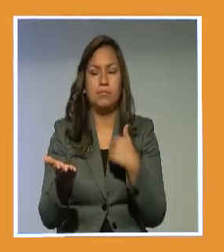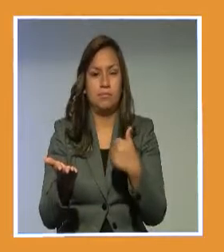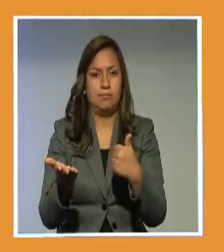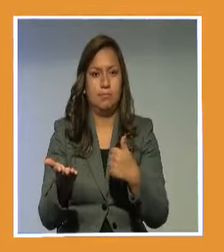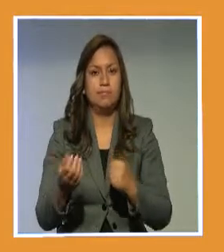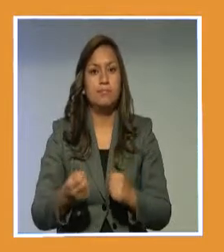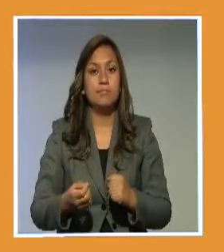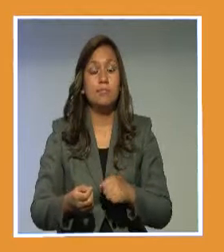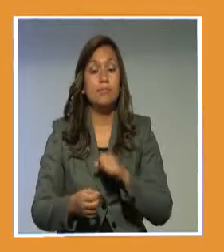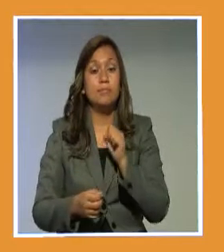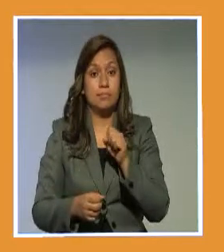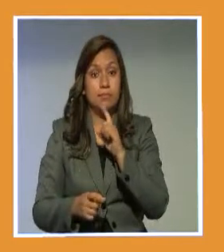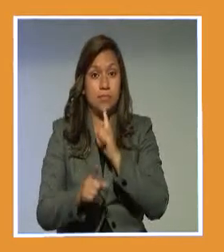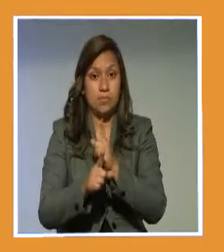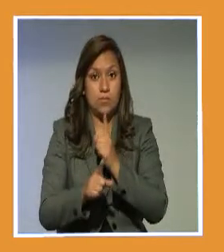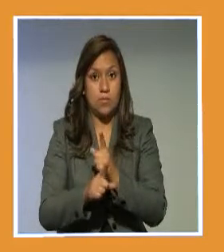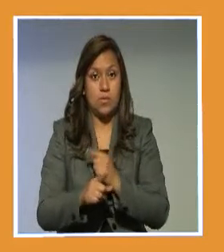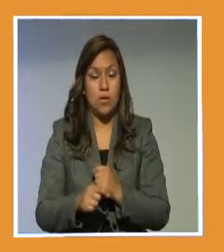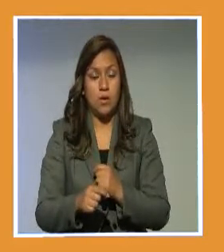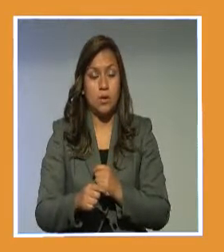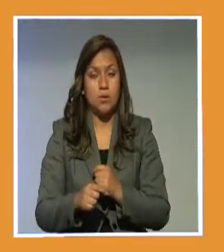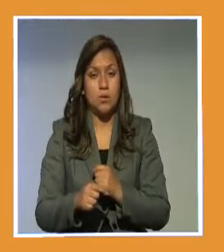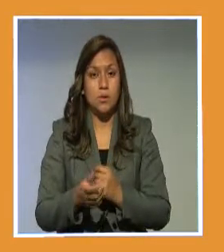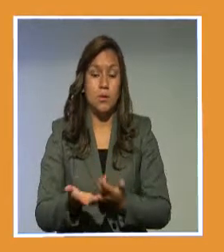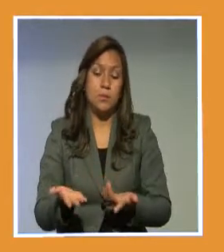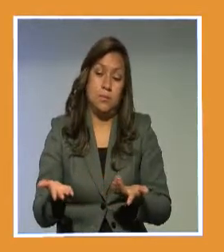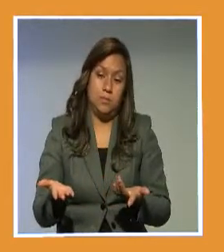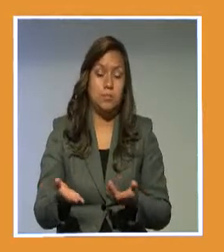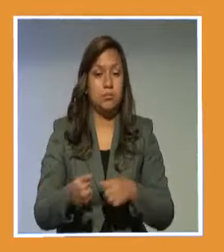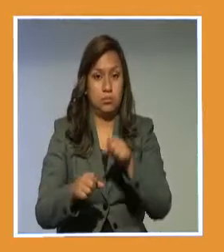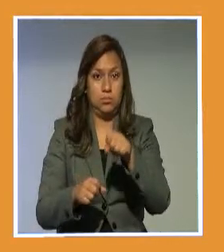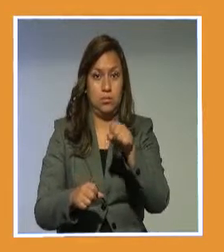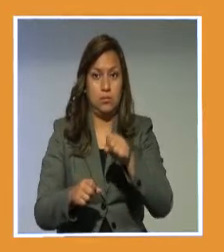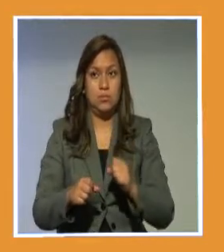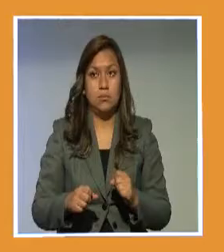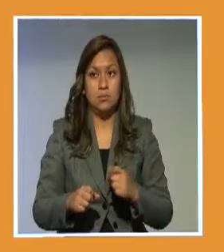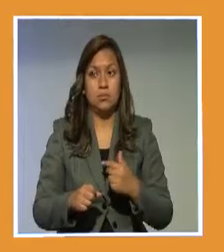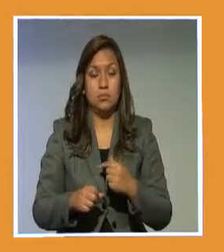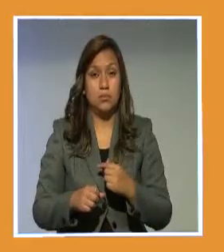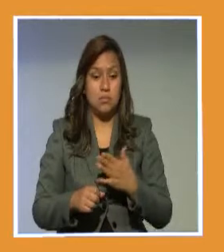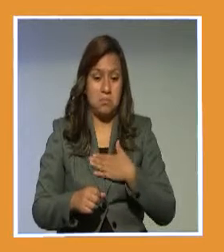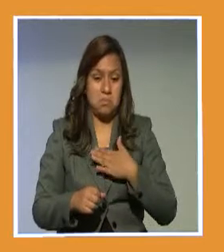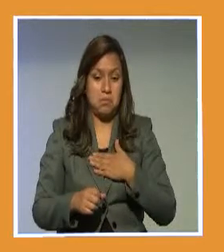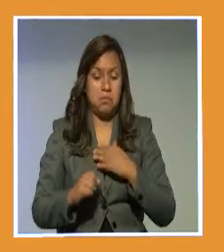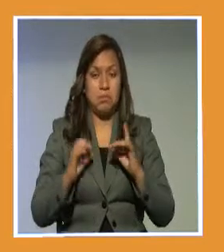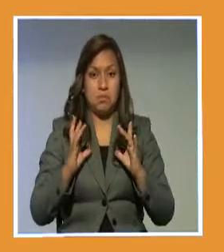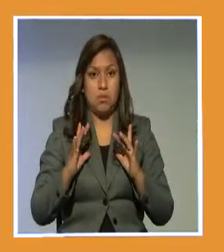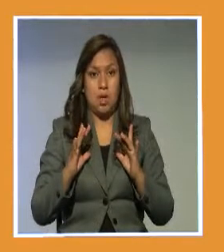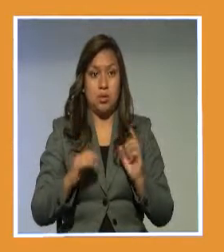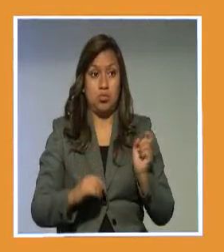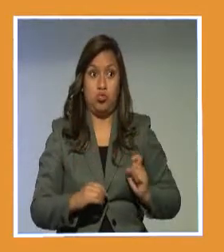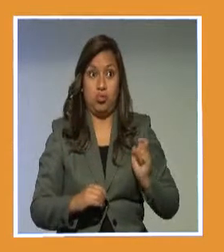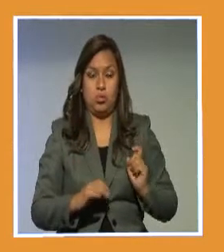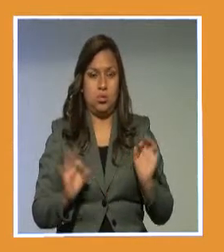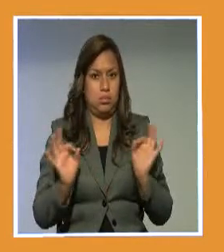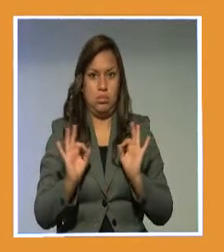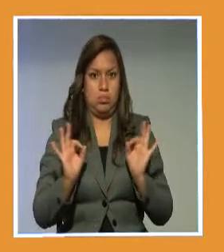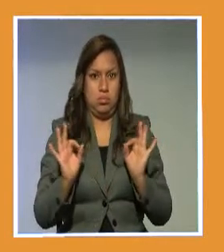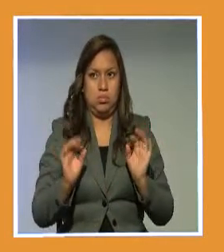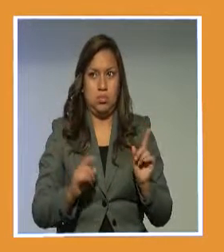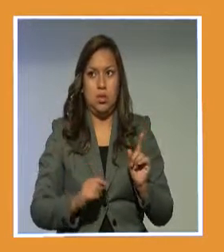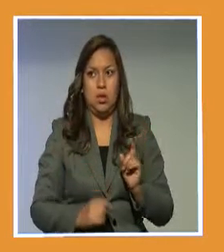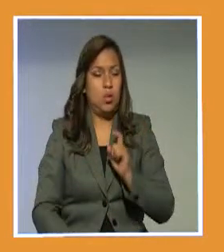hemos presentado. Por lo tanto, me acogeré al uso de mi licencia sin remuneración, aunque no es necesario.